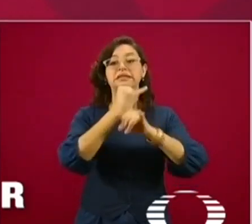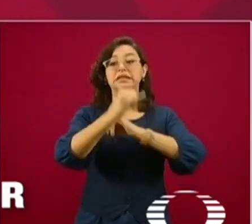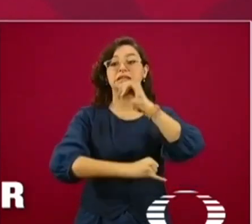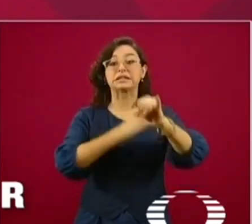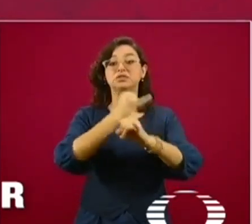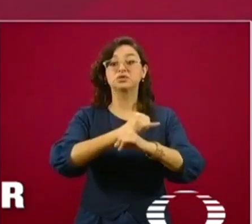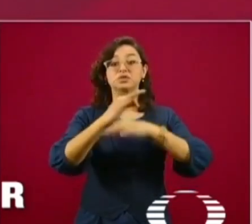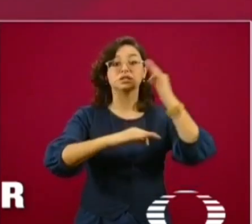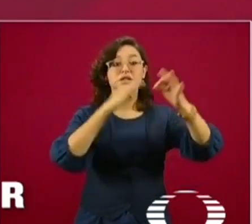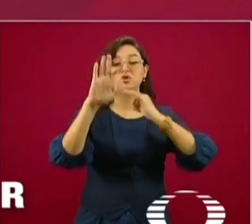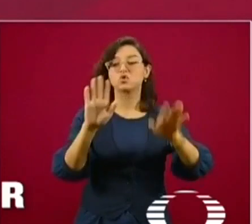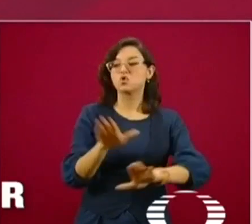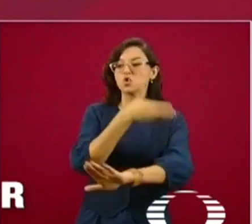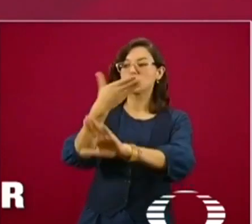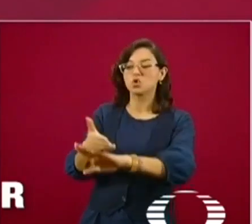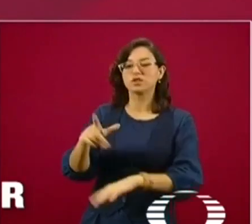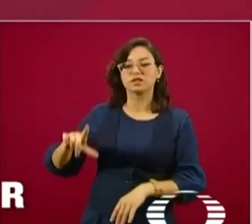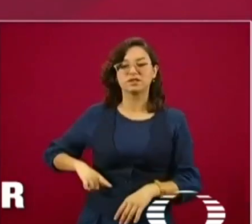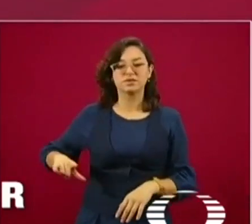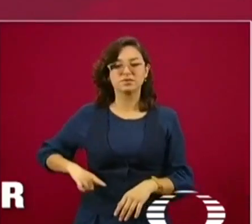en contra nuestra,